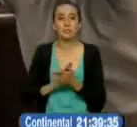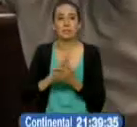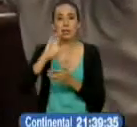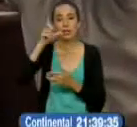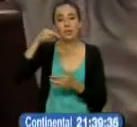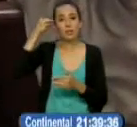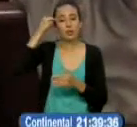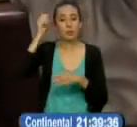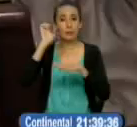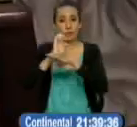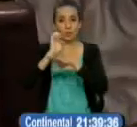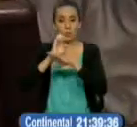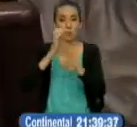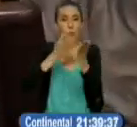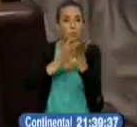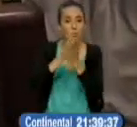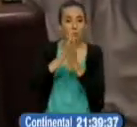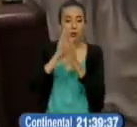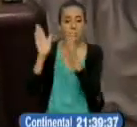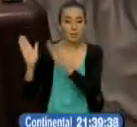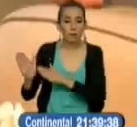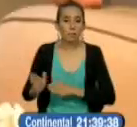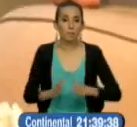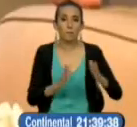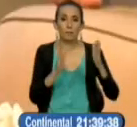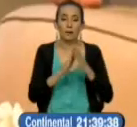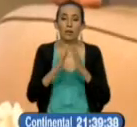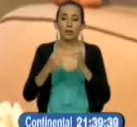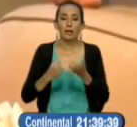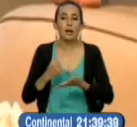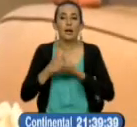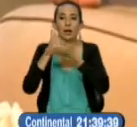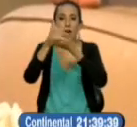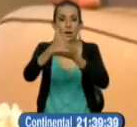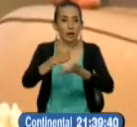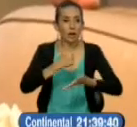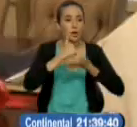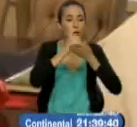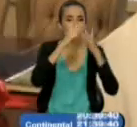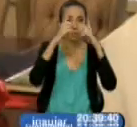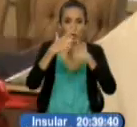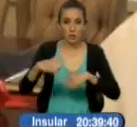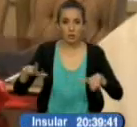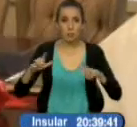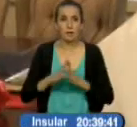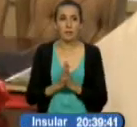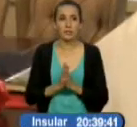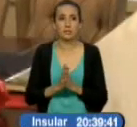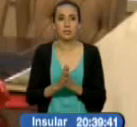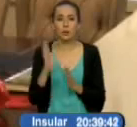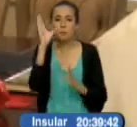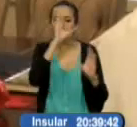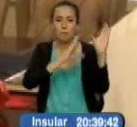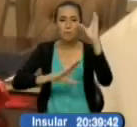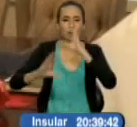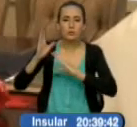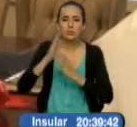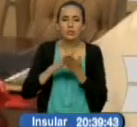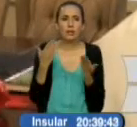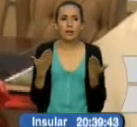gobierno de Ecuador, a través de su plan de contingencia, ayudó a gestionar su liberación. Buscar a las pruebas